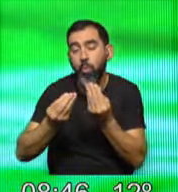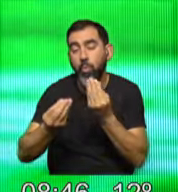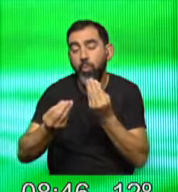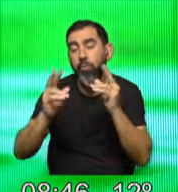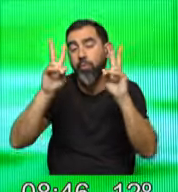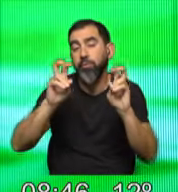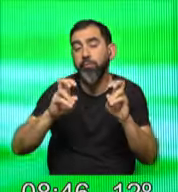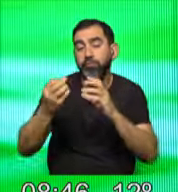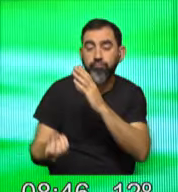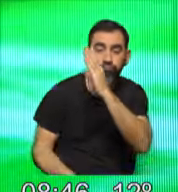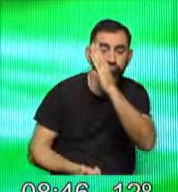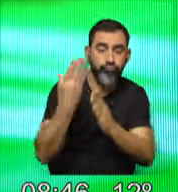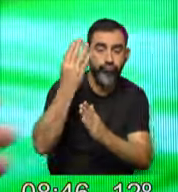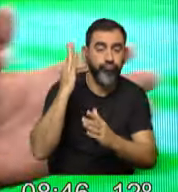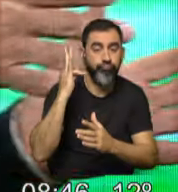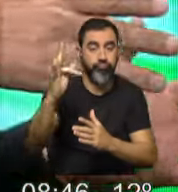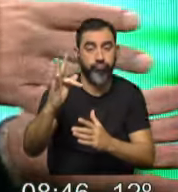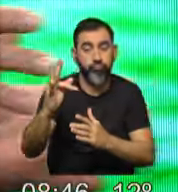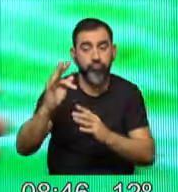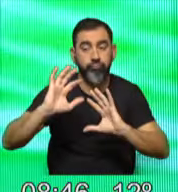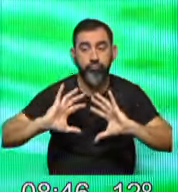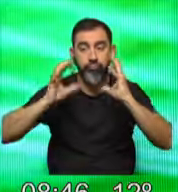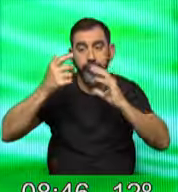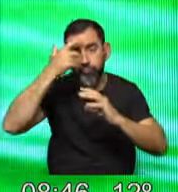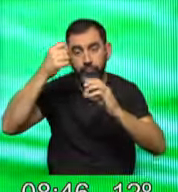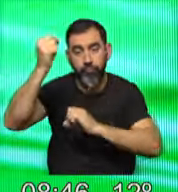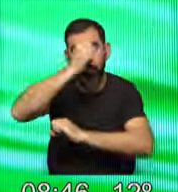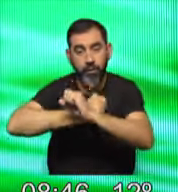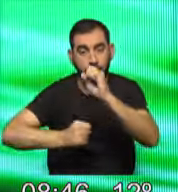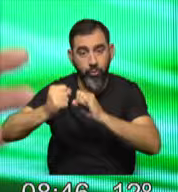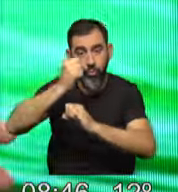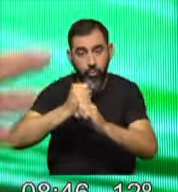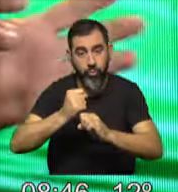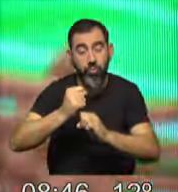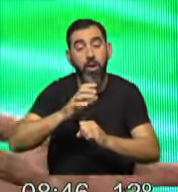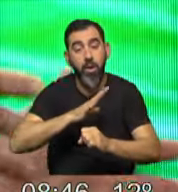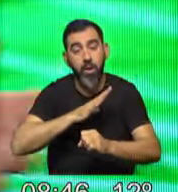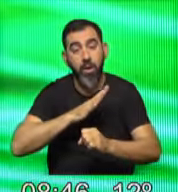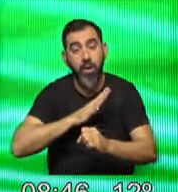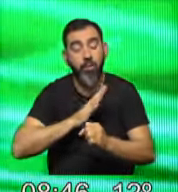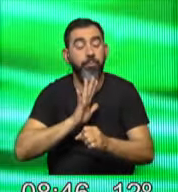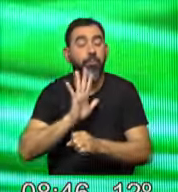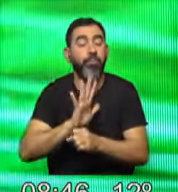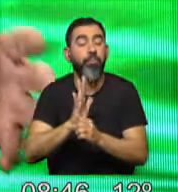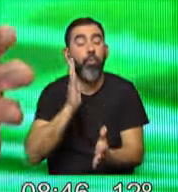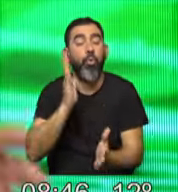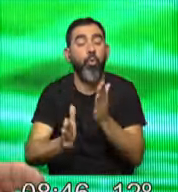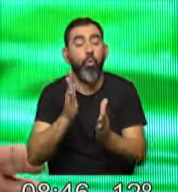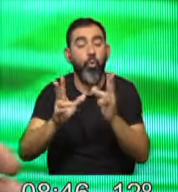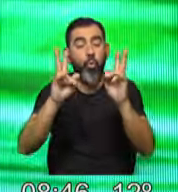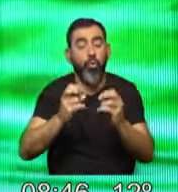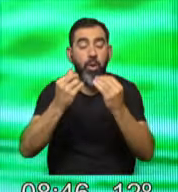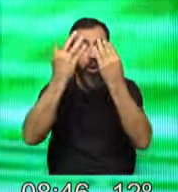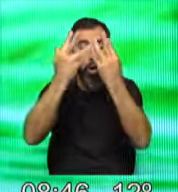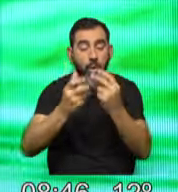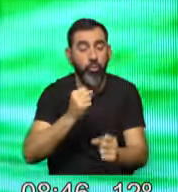cuestiones renovadoras digamos frente a la revolución tecnológica que se viene va a haber una fiscalidad robótica o una fiscalidad vinculada a la